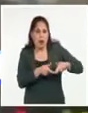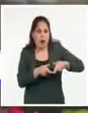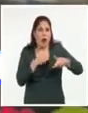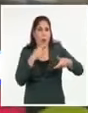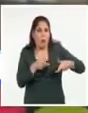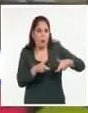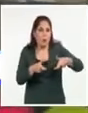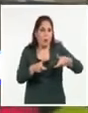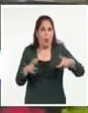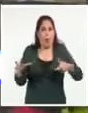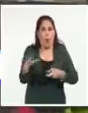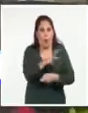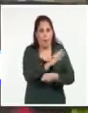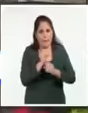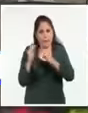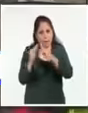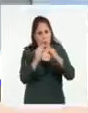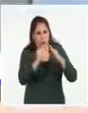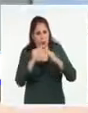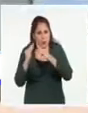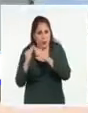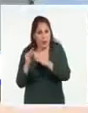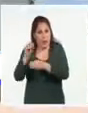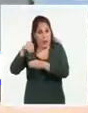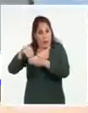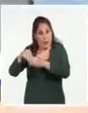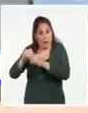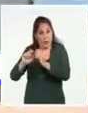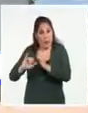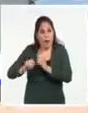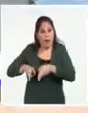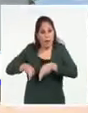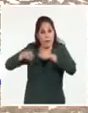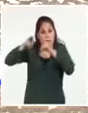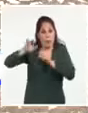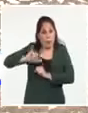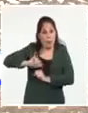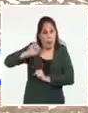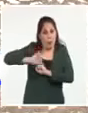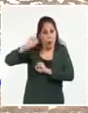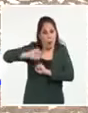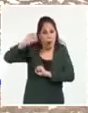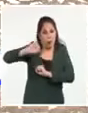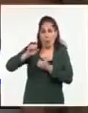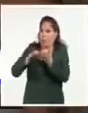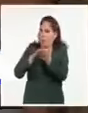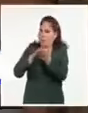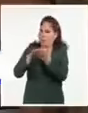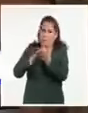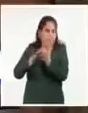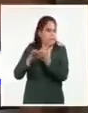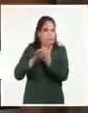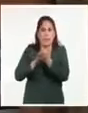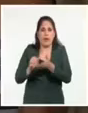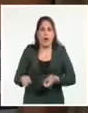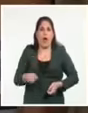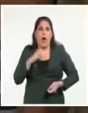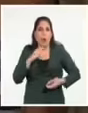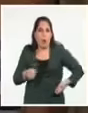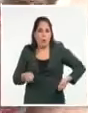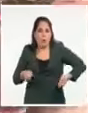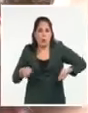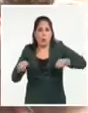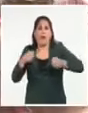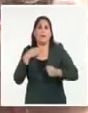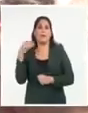de las viviendas, incluidas las de pisos altos, con presiones estables y seguras. Cuando usted llegaba